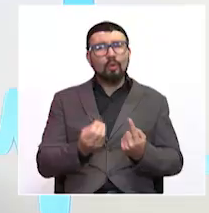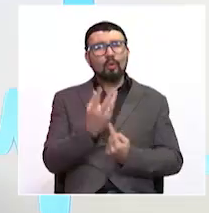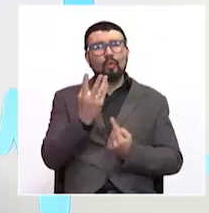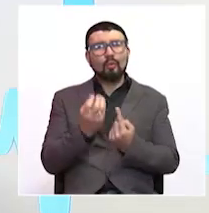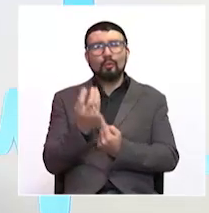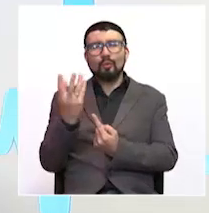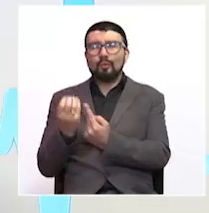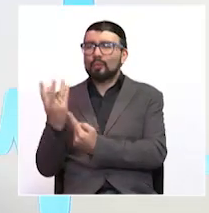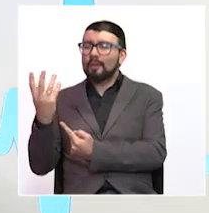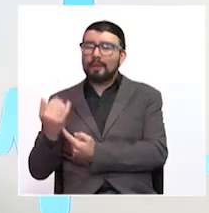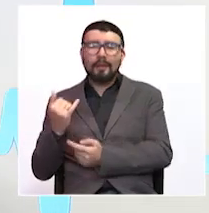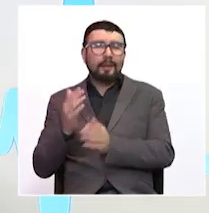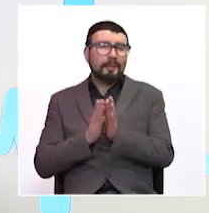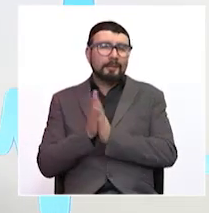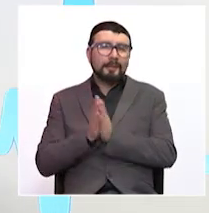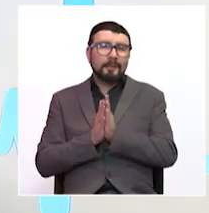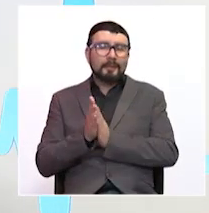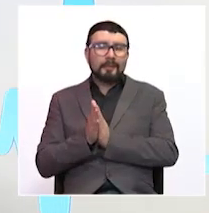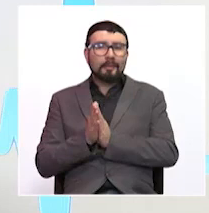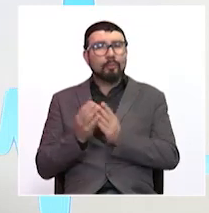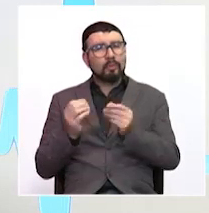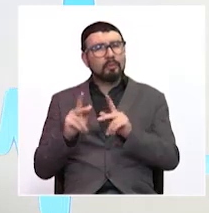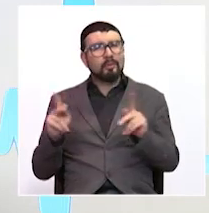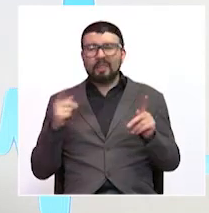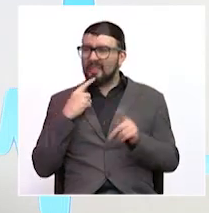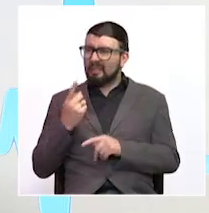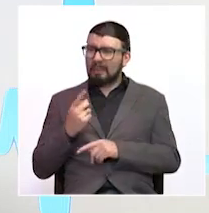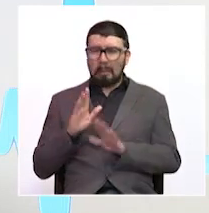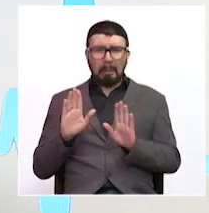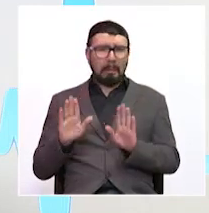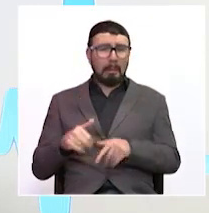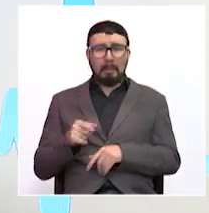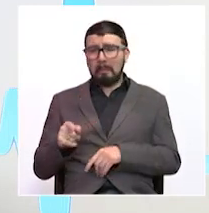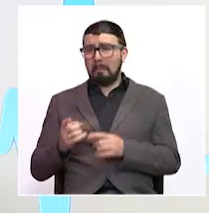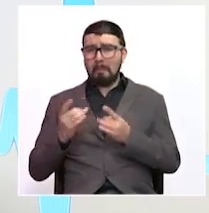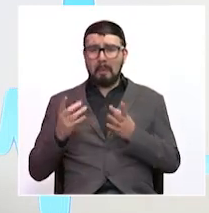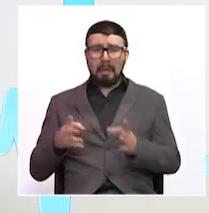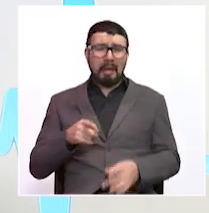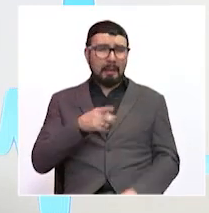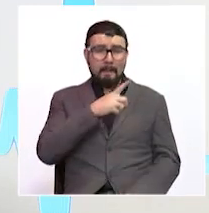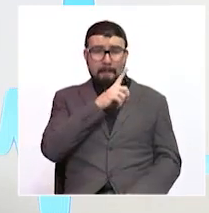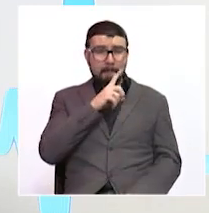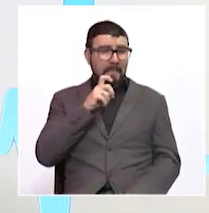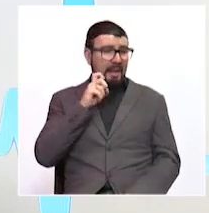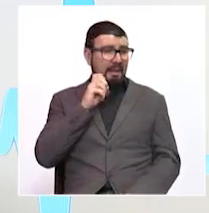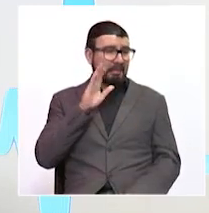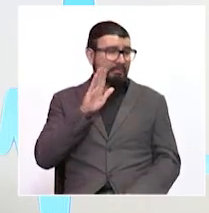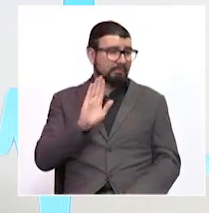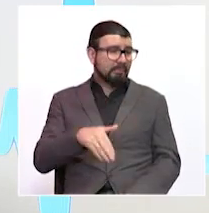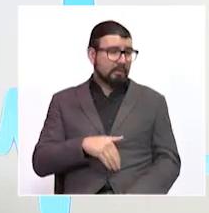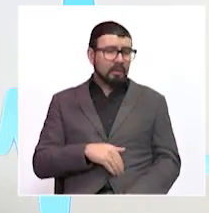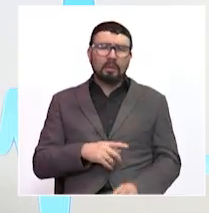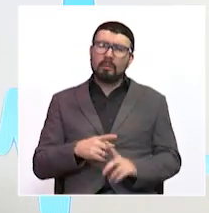entonces muchos dirán as que cursen que p se nos olvida disfrutar ese